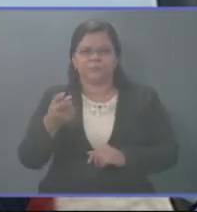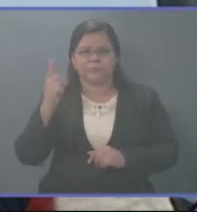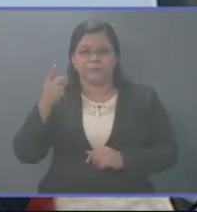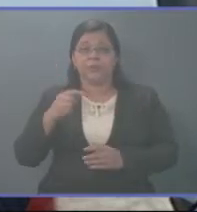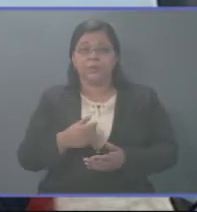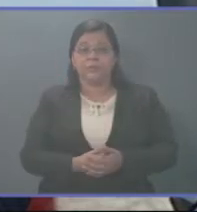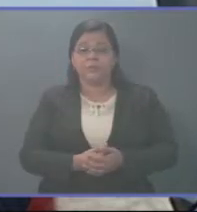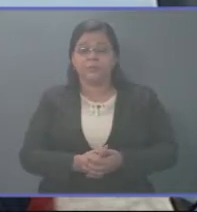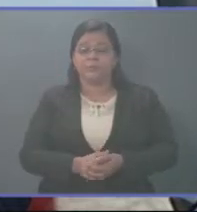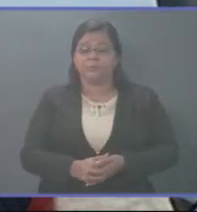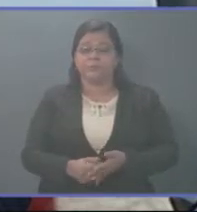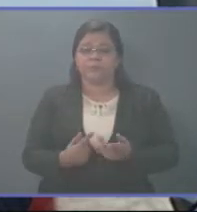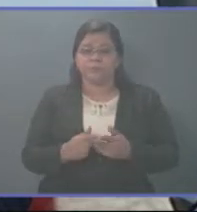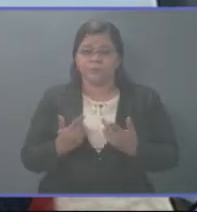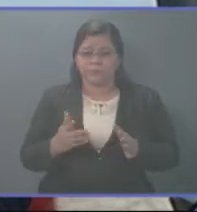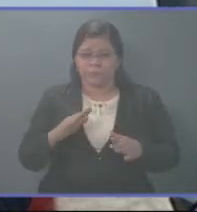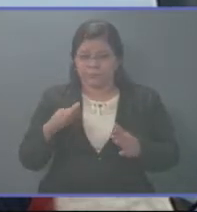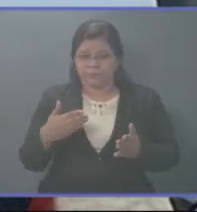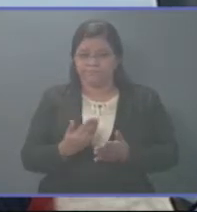las aulas